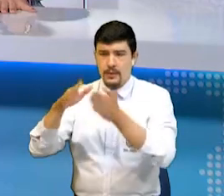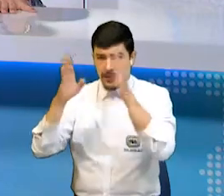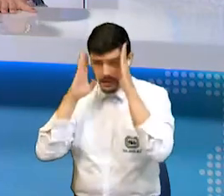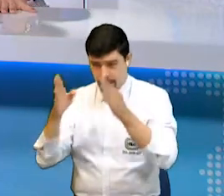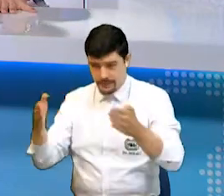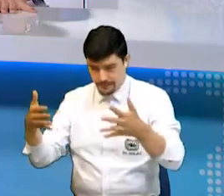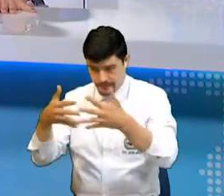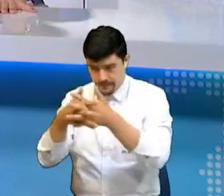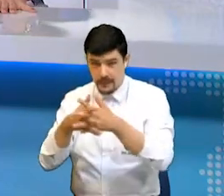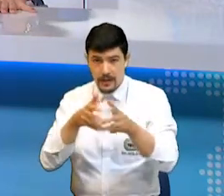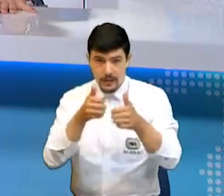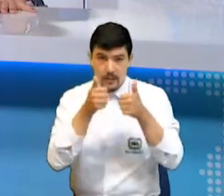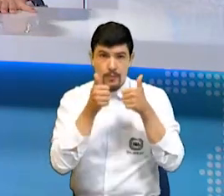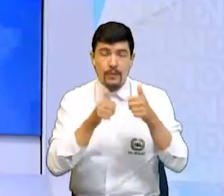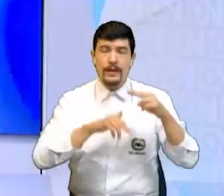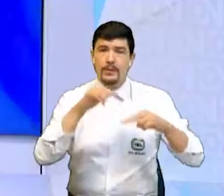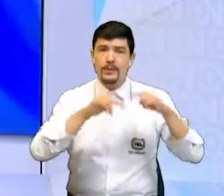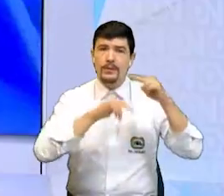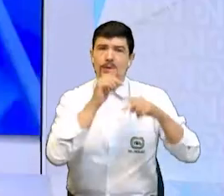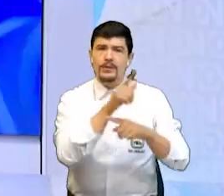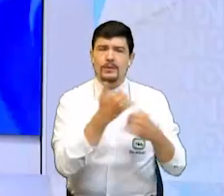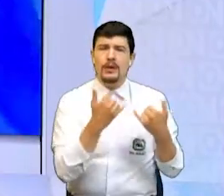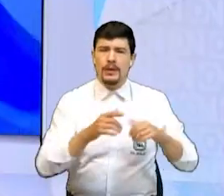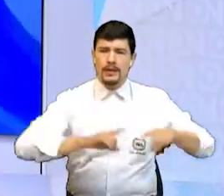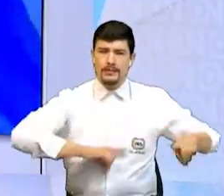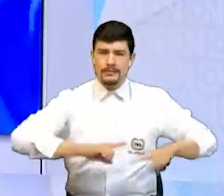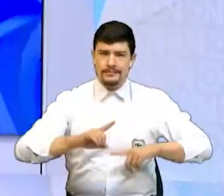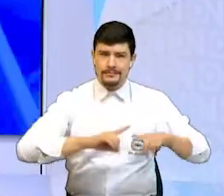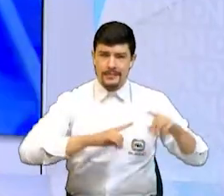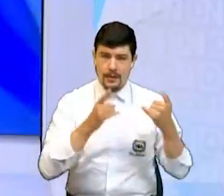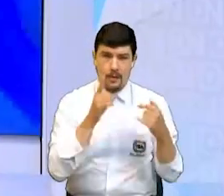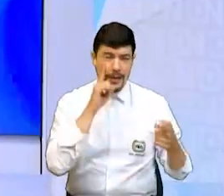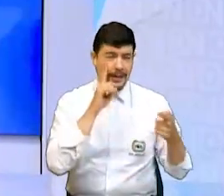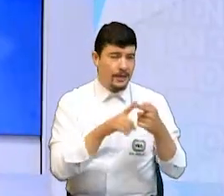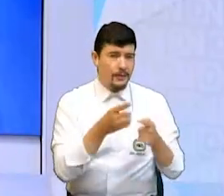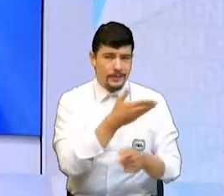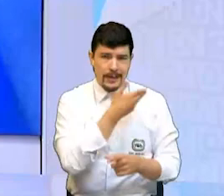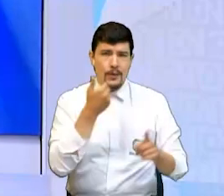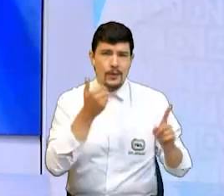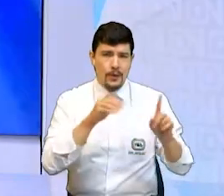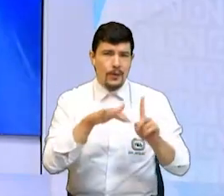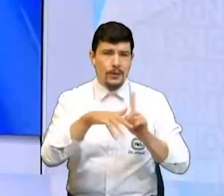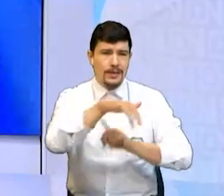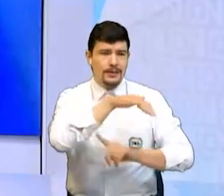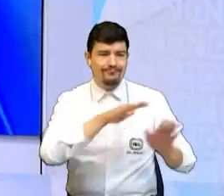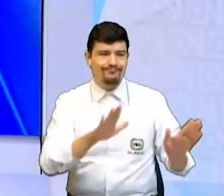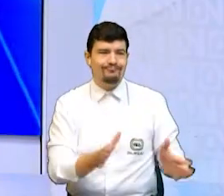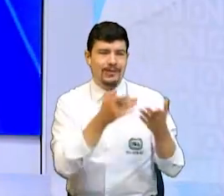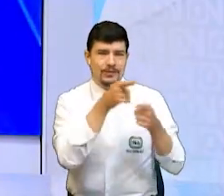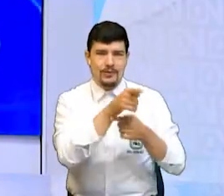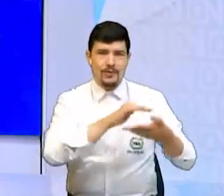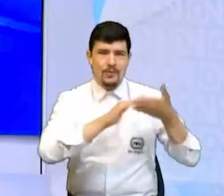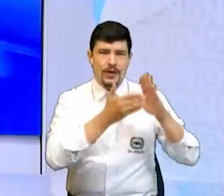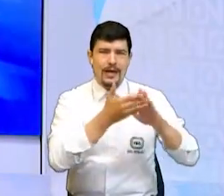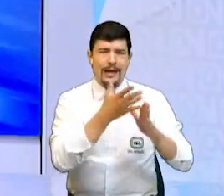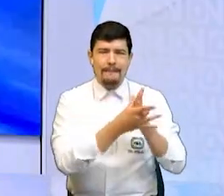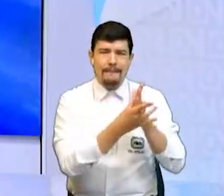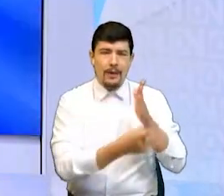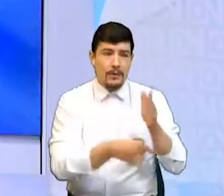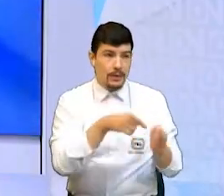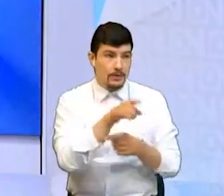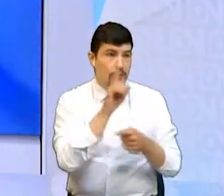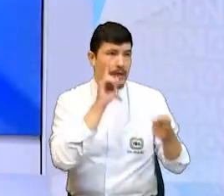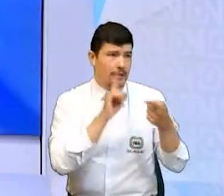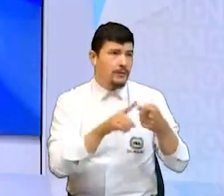esta buena obra ejecutada por la administración actual que espera mejorar un poco el panorama en cúcuta con esta población vulnerable y apostándole